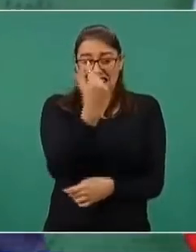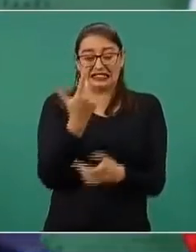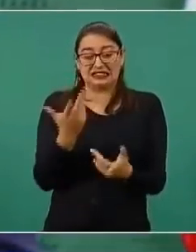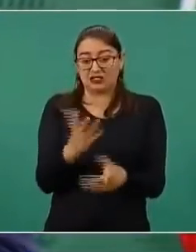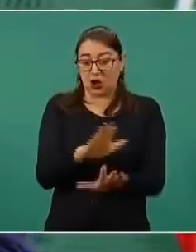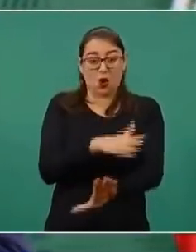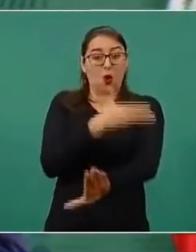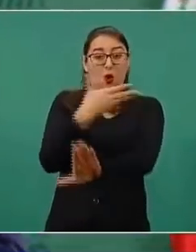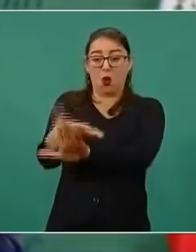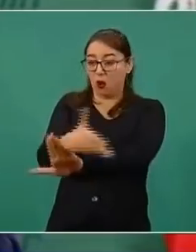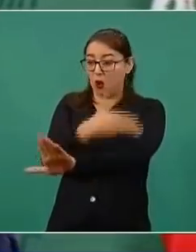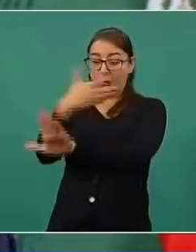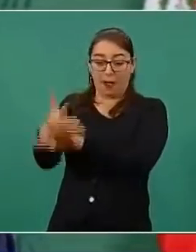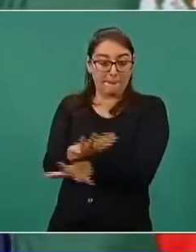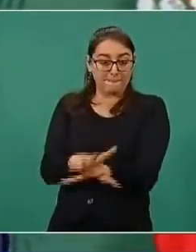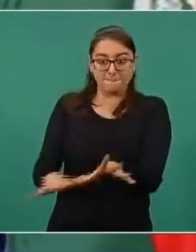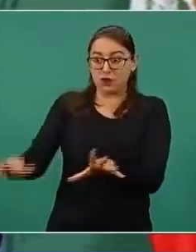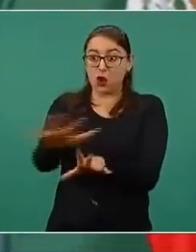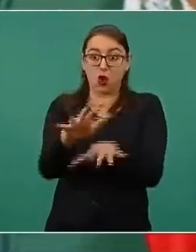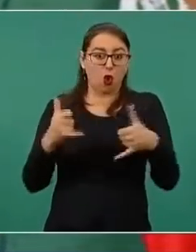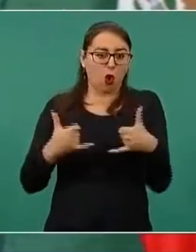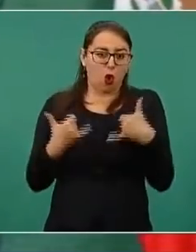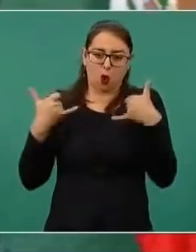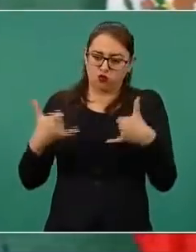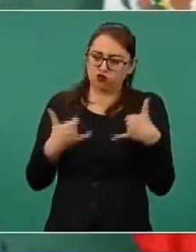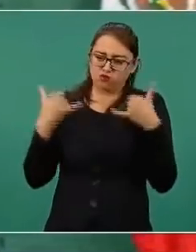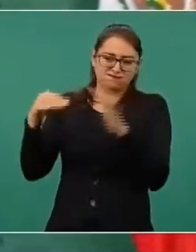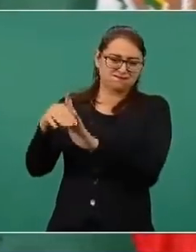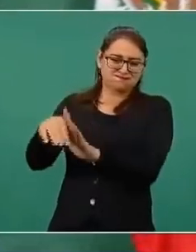a los jóvenes, que son los que nos deben importar.